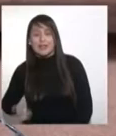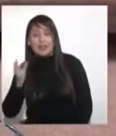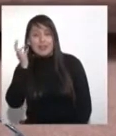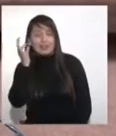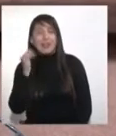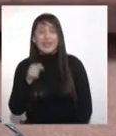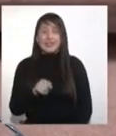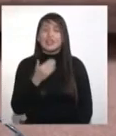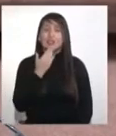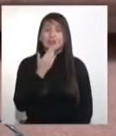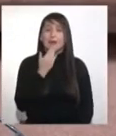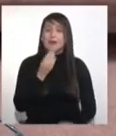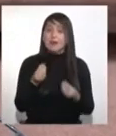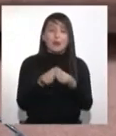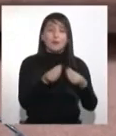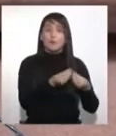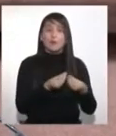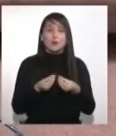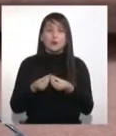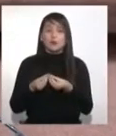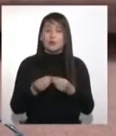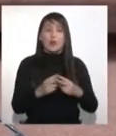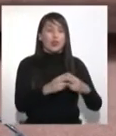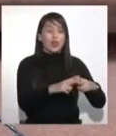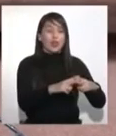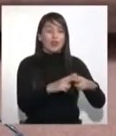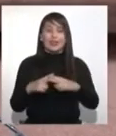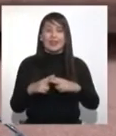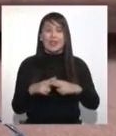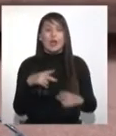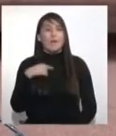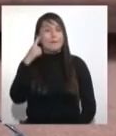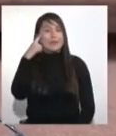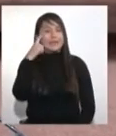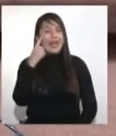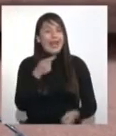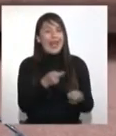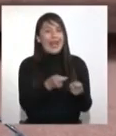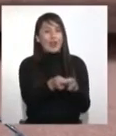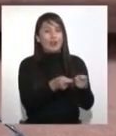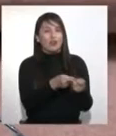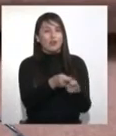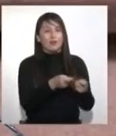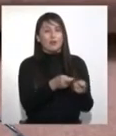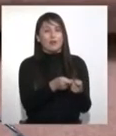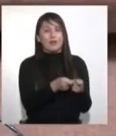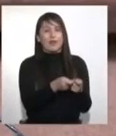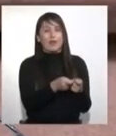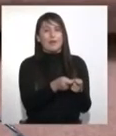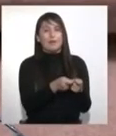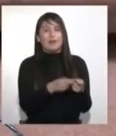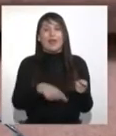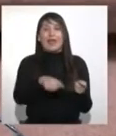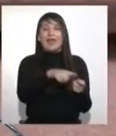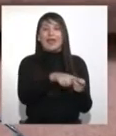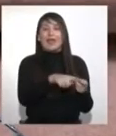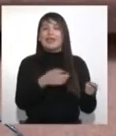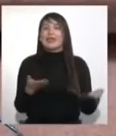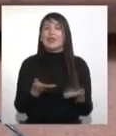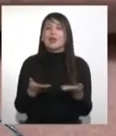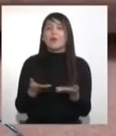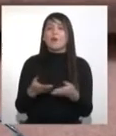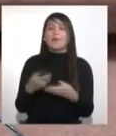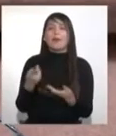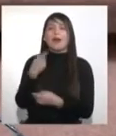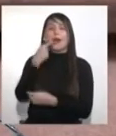vale también para muchos de nuestros técnicos, considerar a la economía como el sábado, y ese para el hombre, cuando